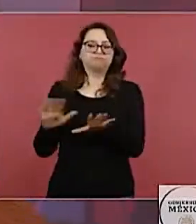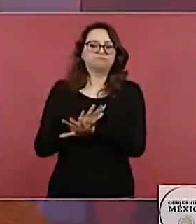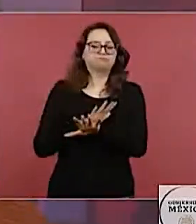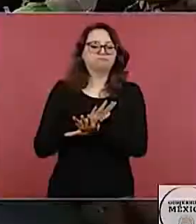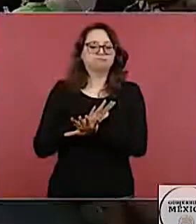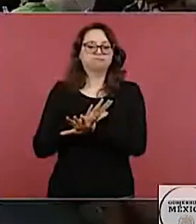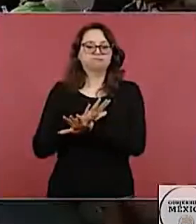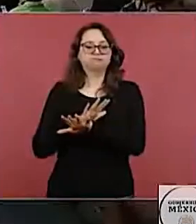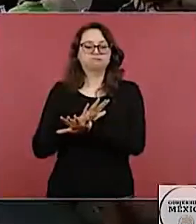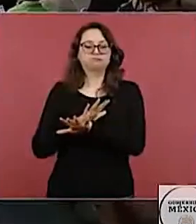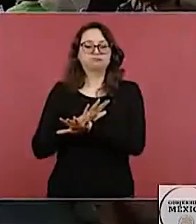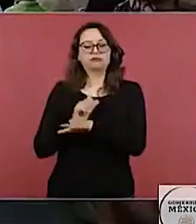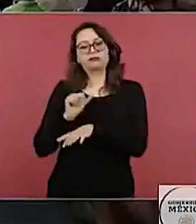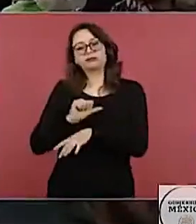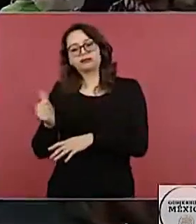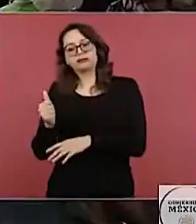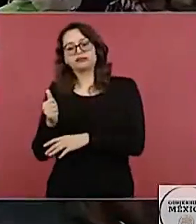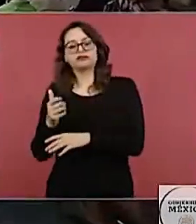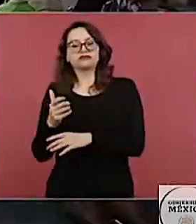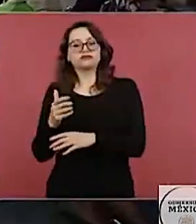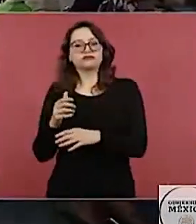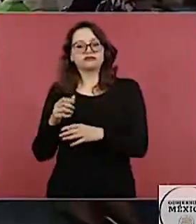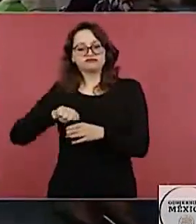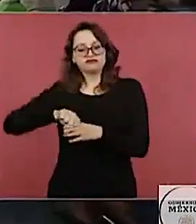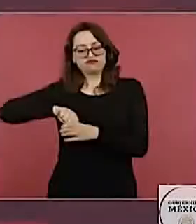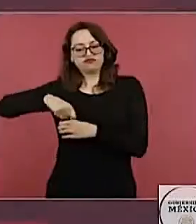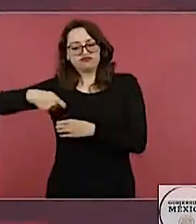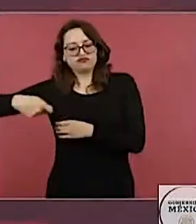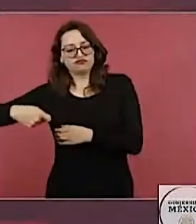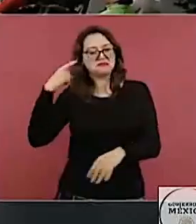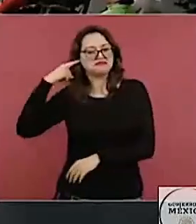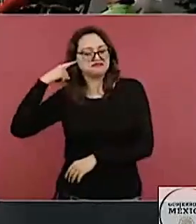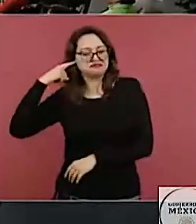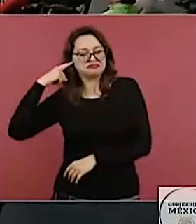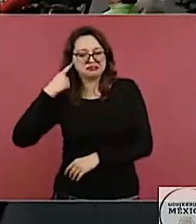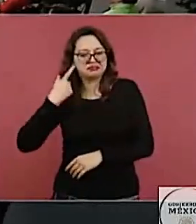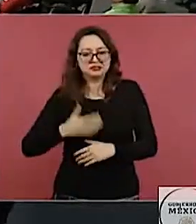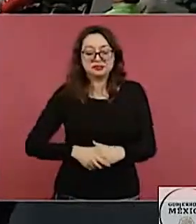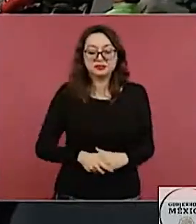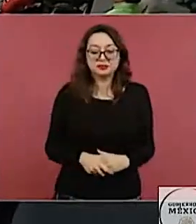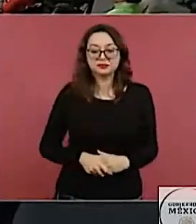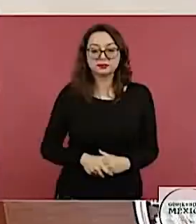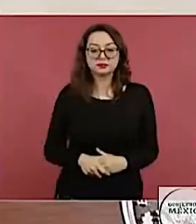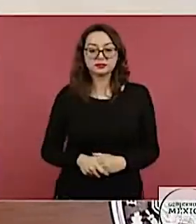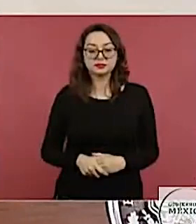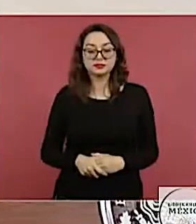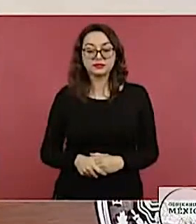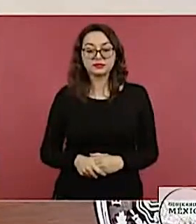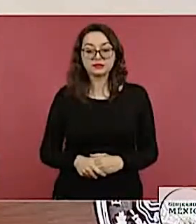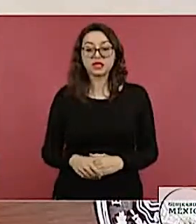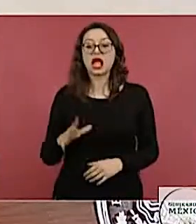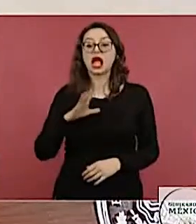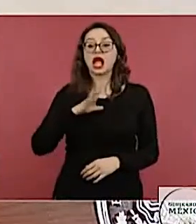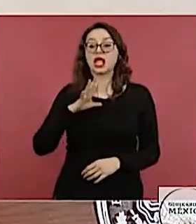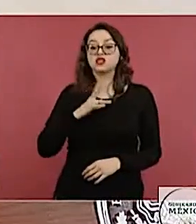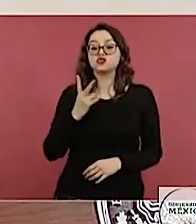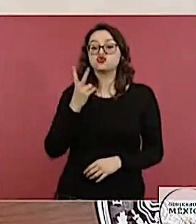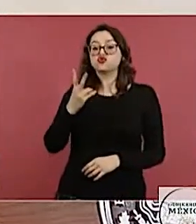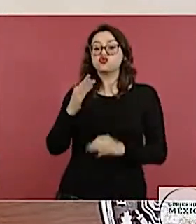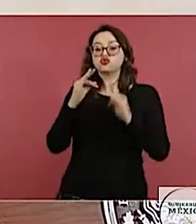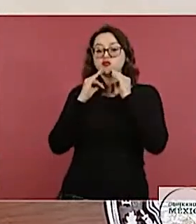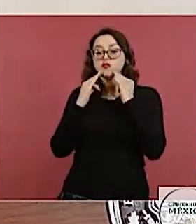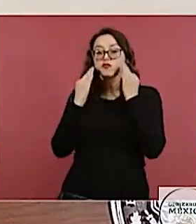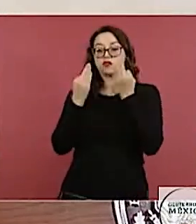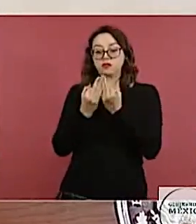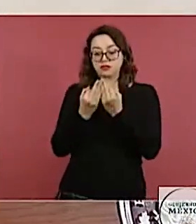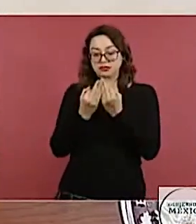e productos de enlatados de las dos formas porque se está rehabilitando